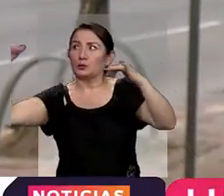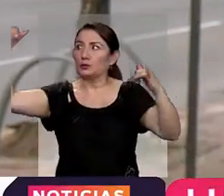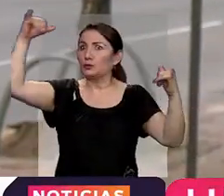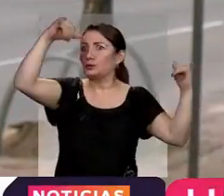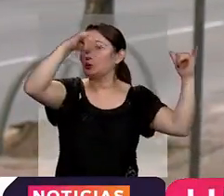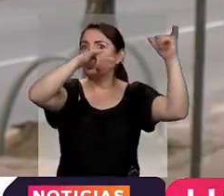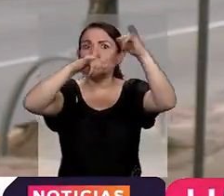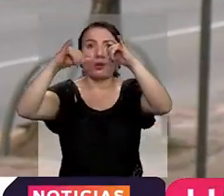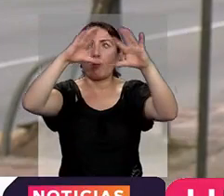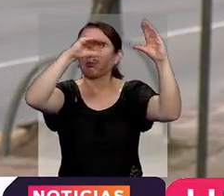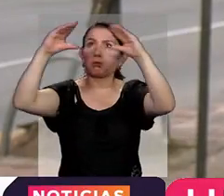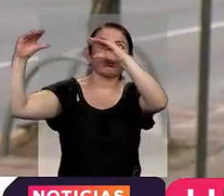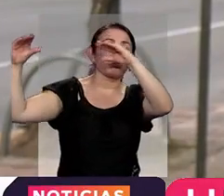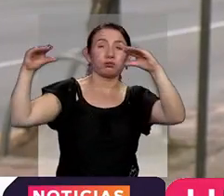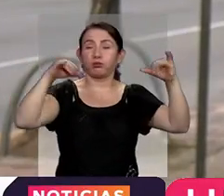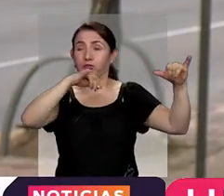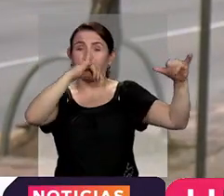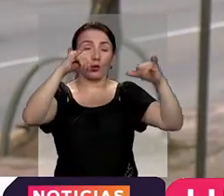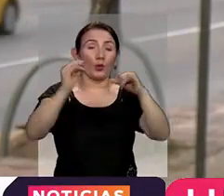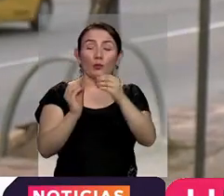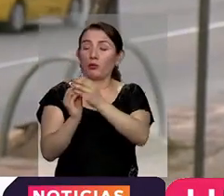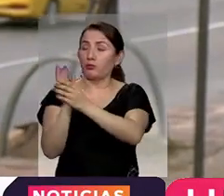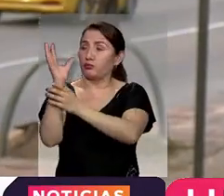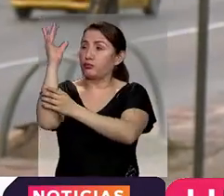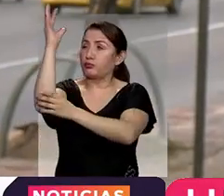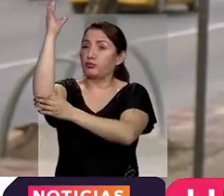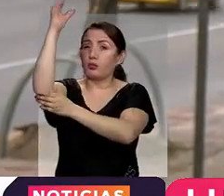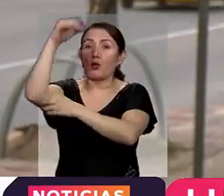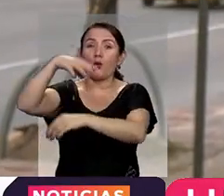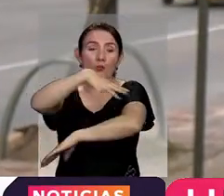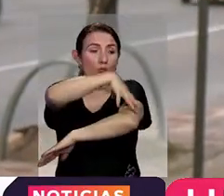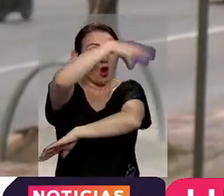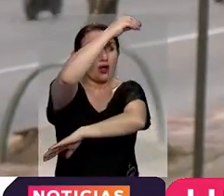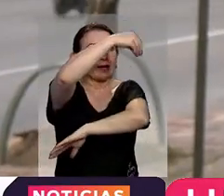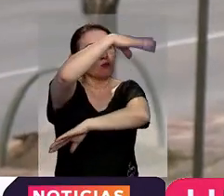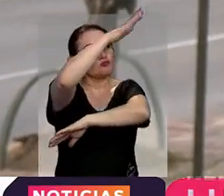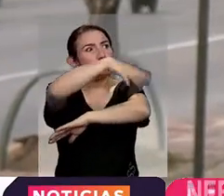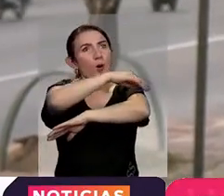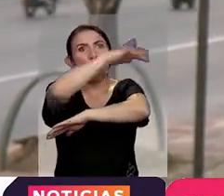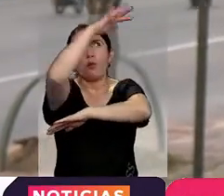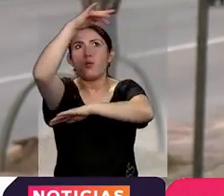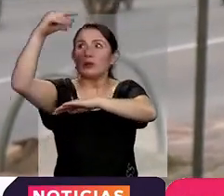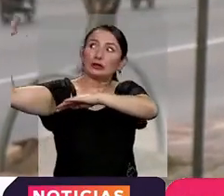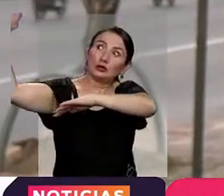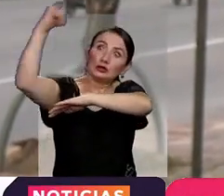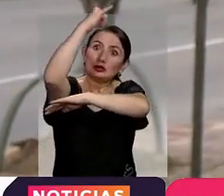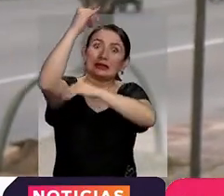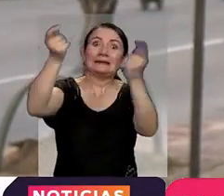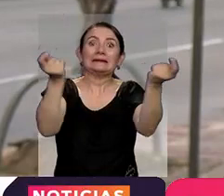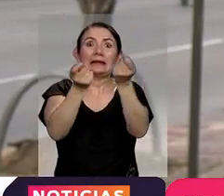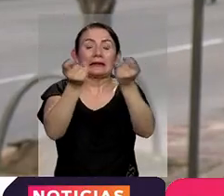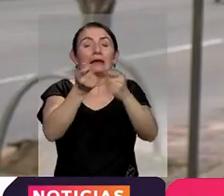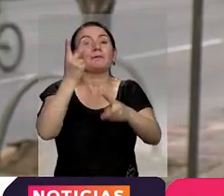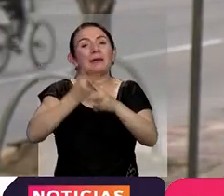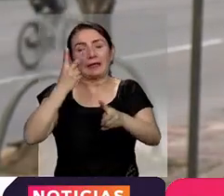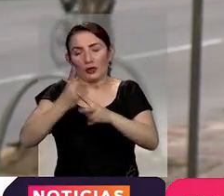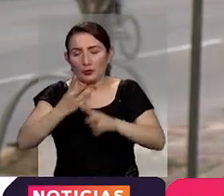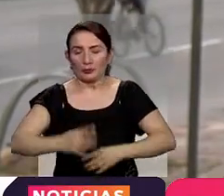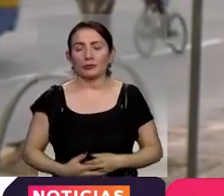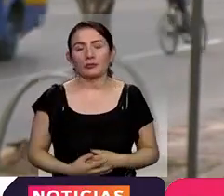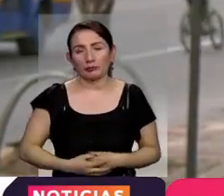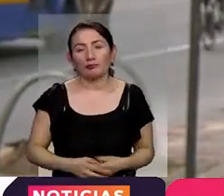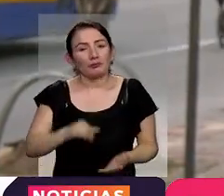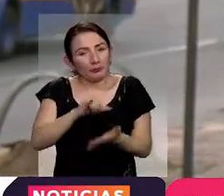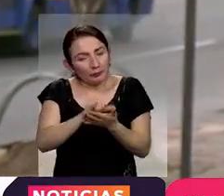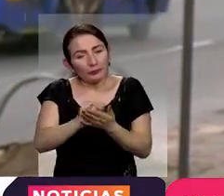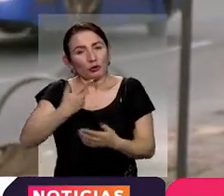hay riesgos de lo que nosotros llamamos fumarolas de volcanes, haya transporte aéreo cercano, pues porque pone en riesgo la seguridad operacional. De